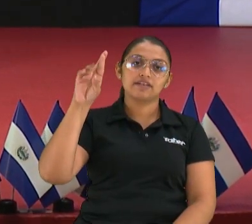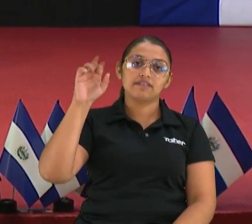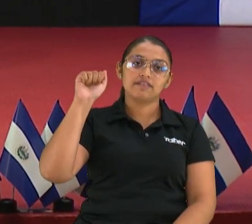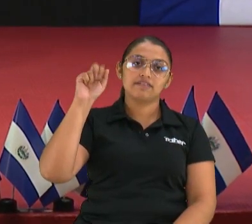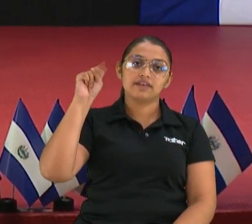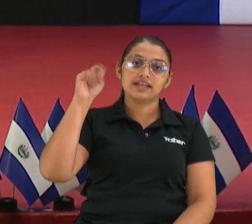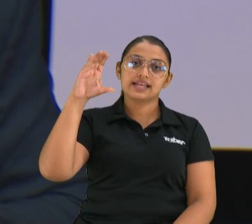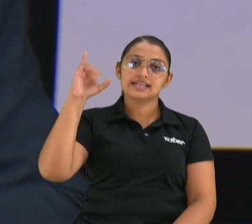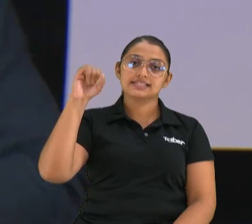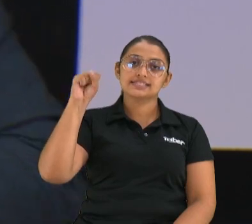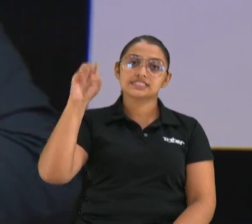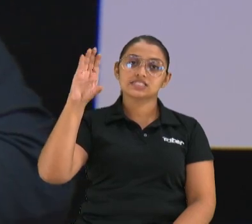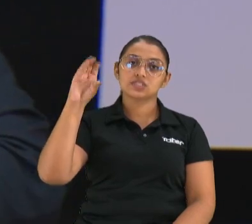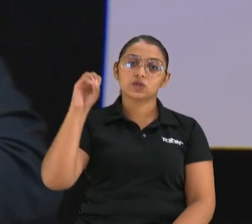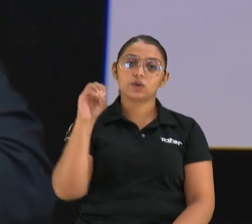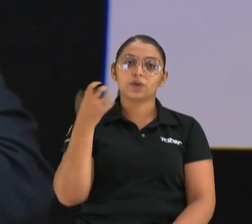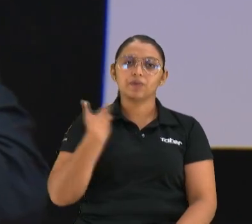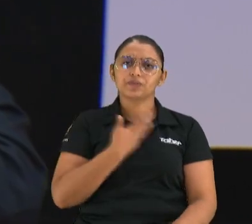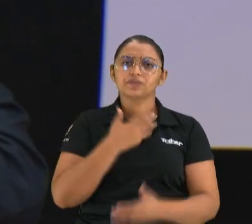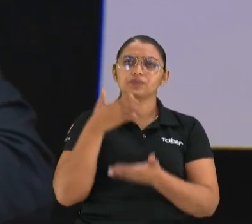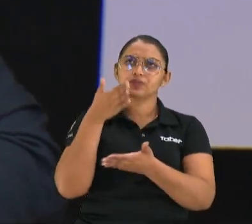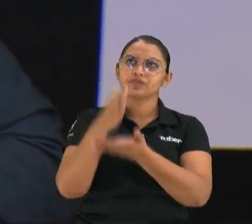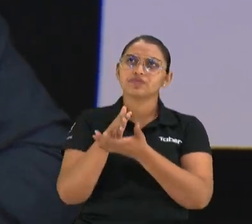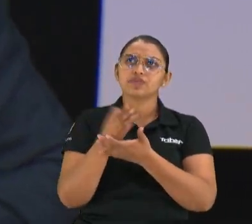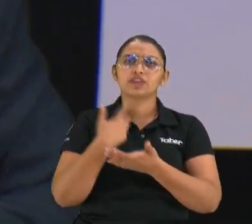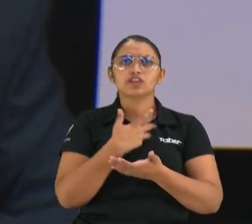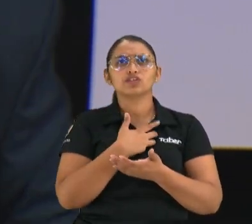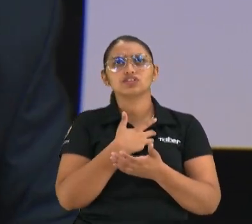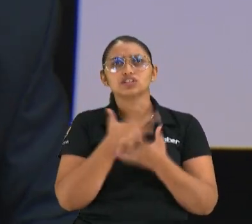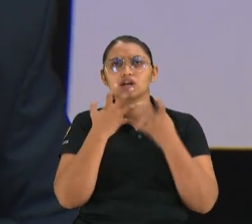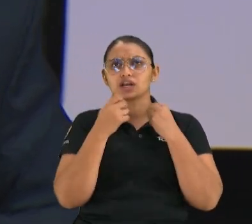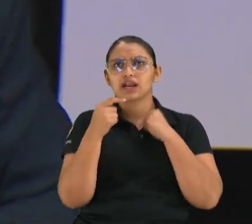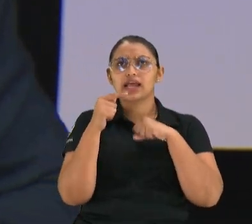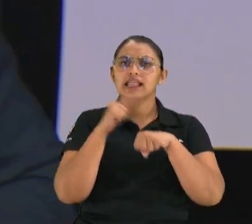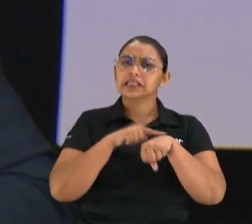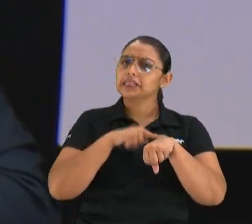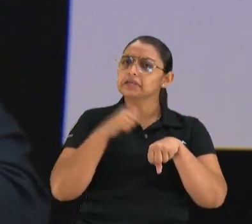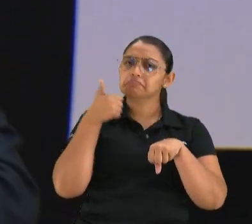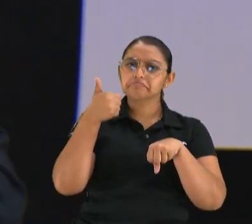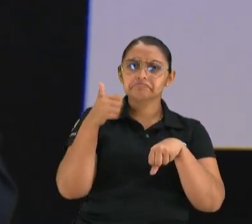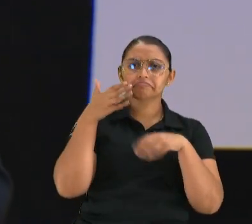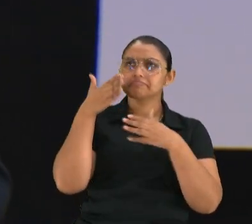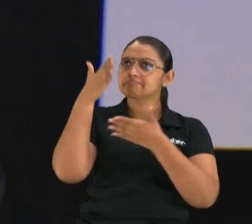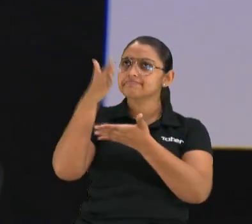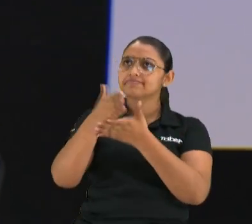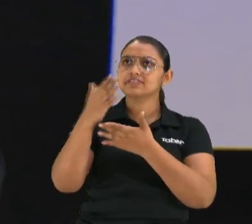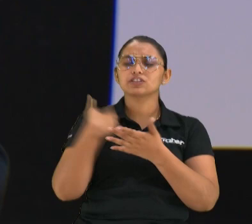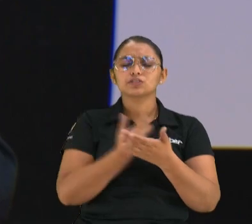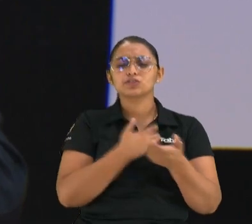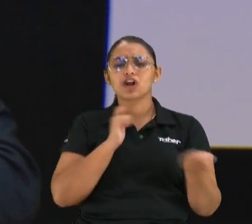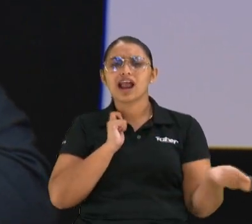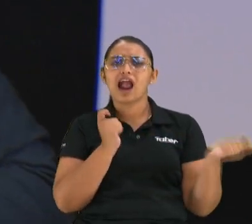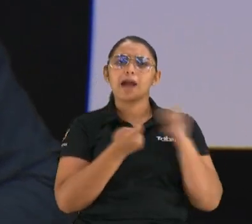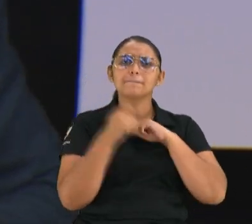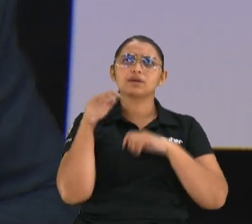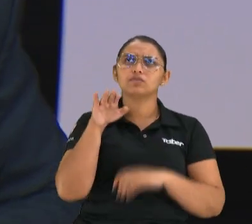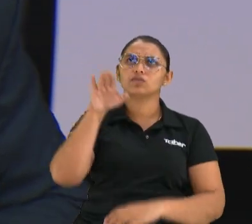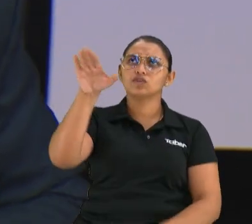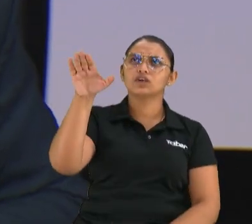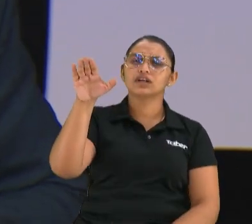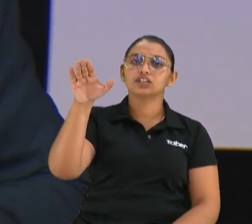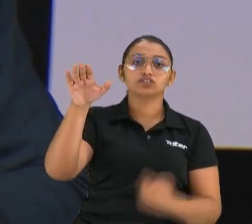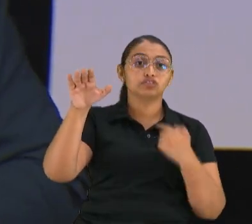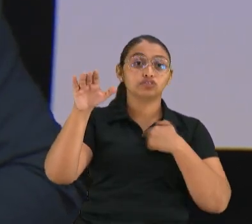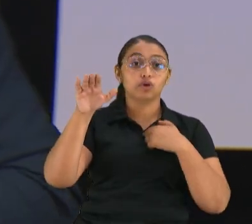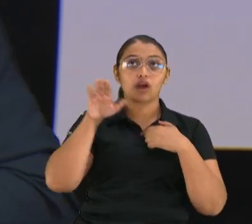repente Vimos una oportunidad de poder llegar más temprano el día y cambiamos el vuelo para la madrugada y yo soy de los que no puedo dormir en